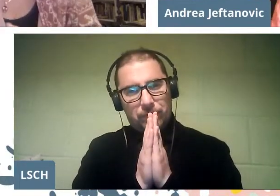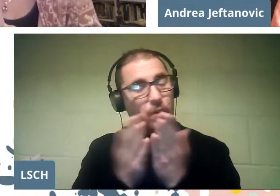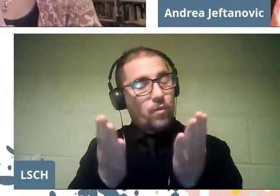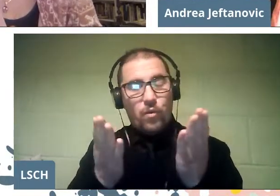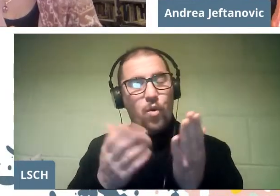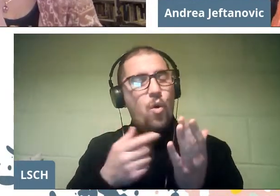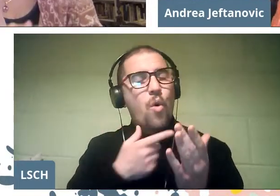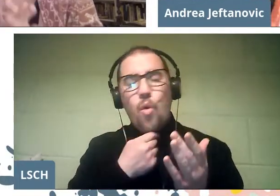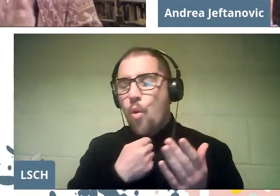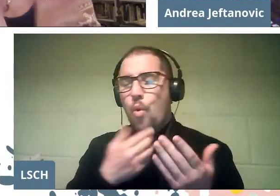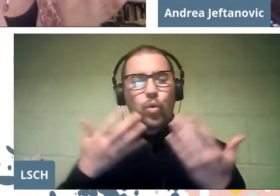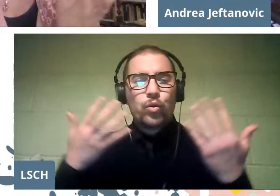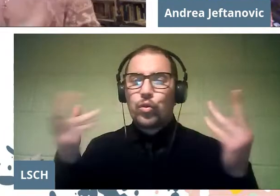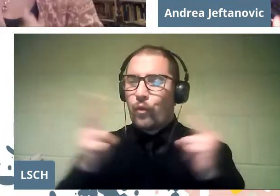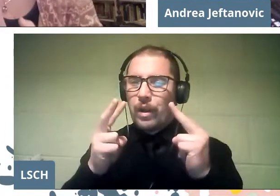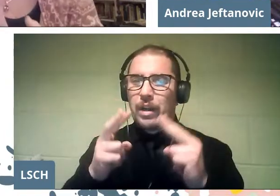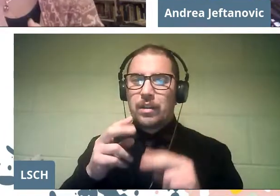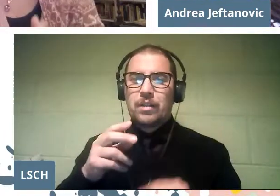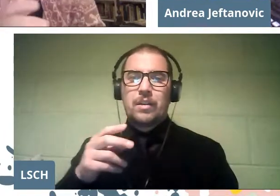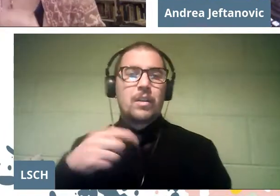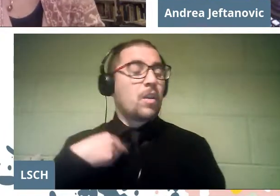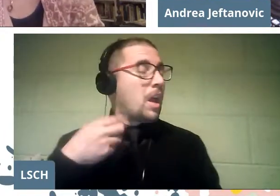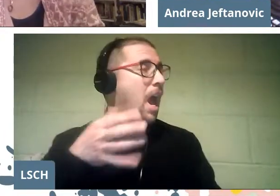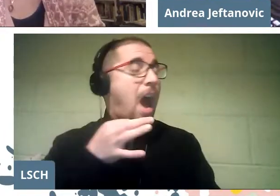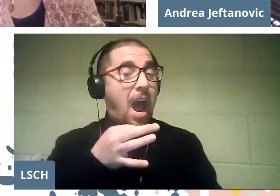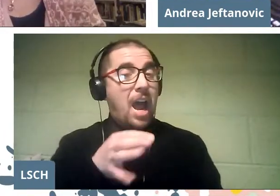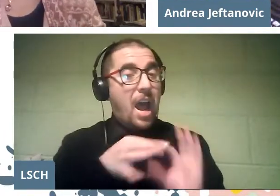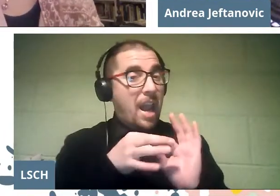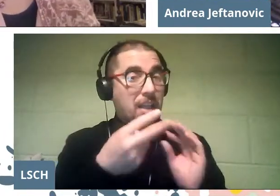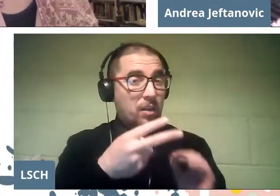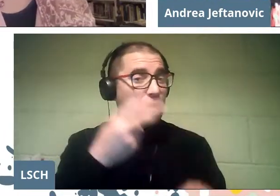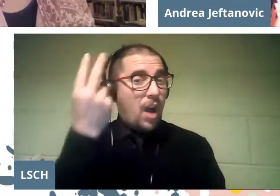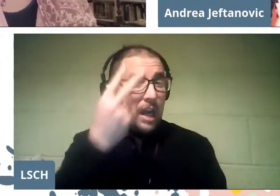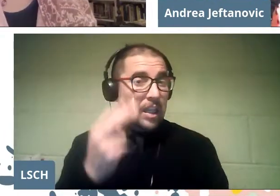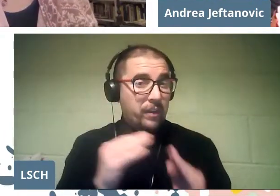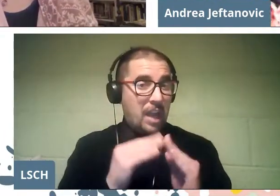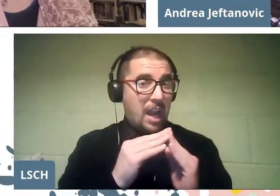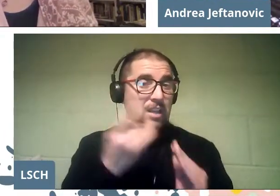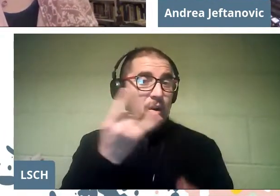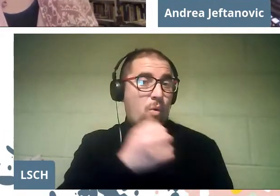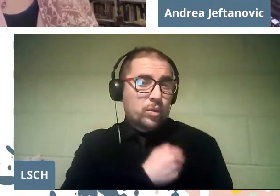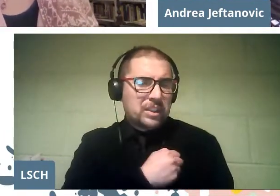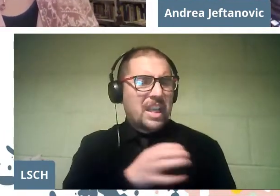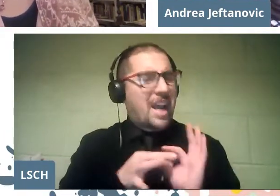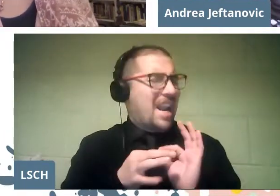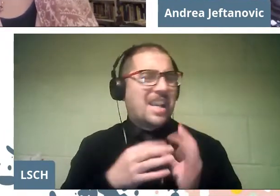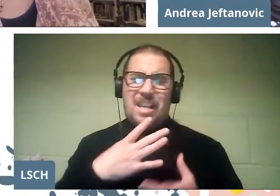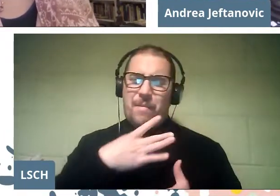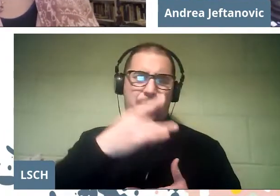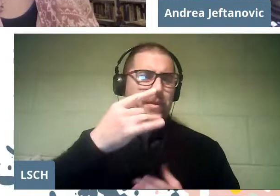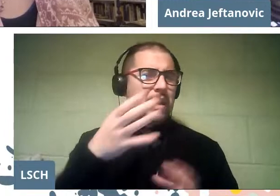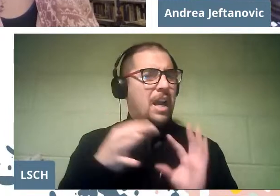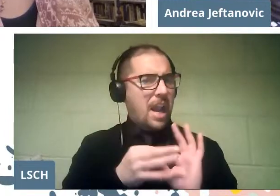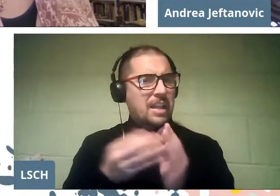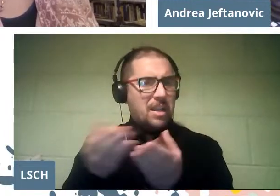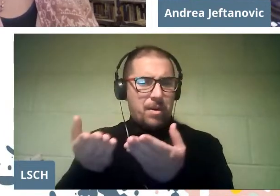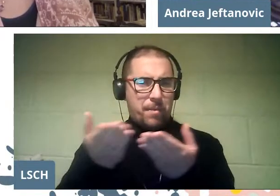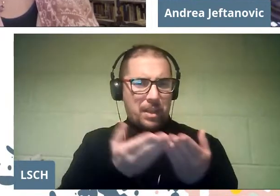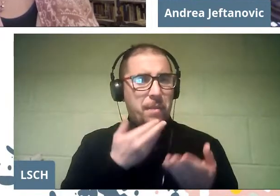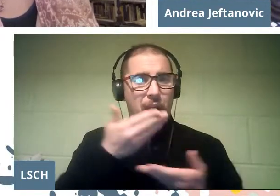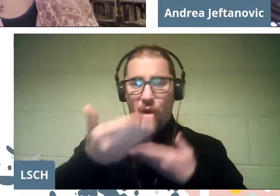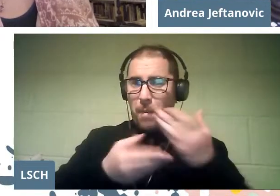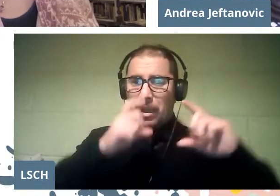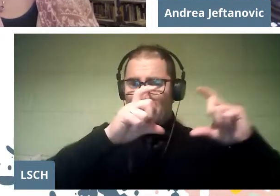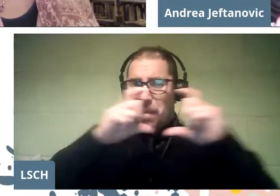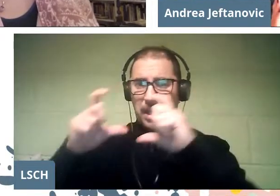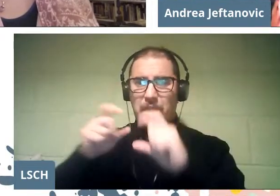Miriam. Qué honor estar en este Artifica, tu casa, usé y... Bueno, compartir pantalla contigo,